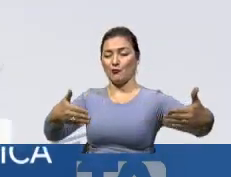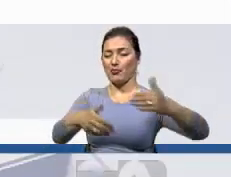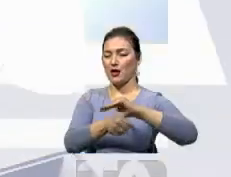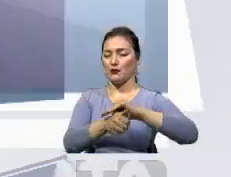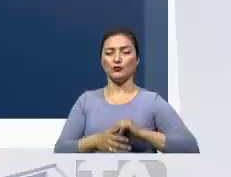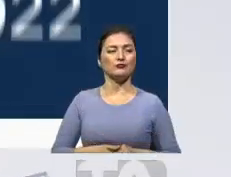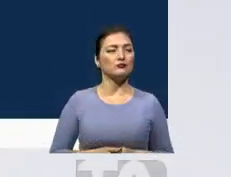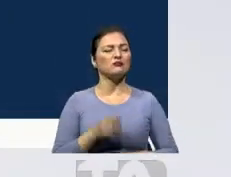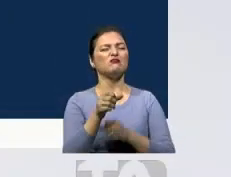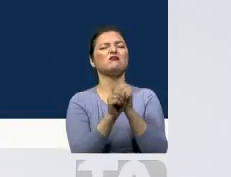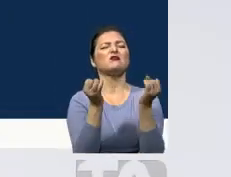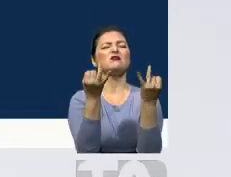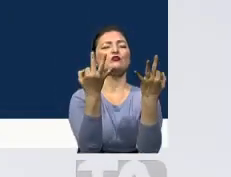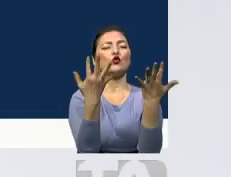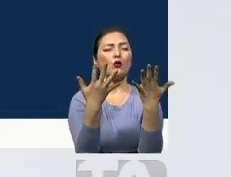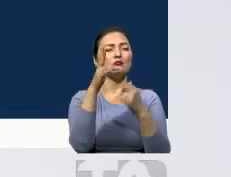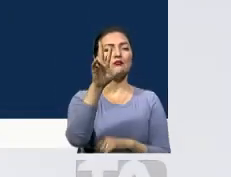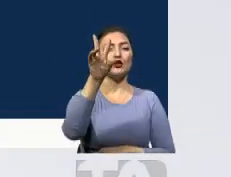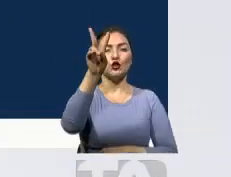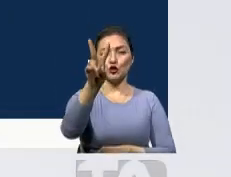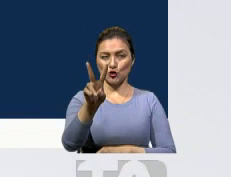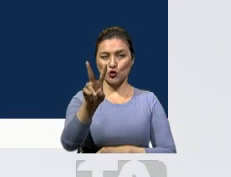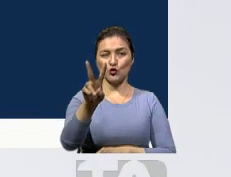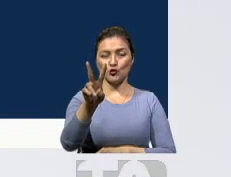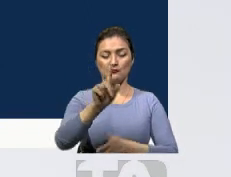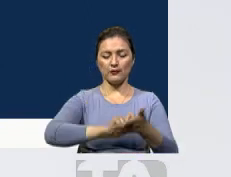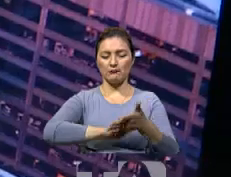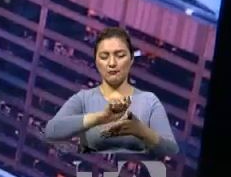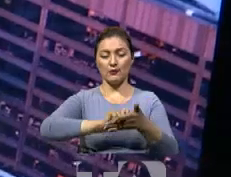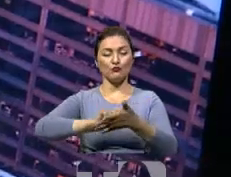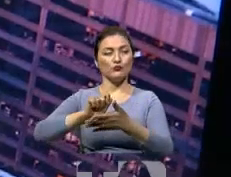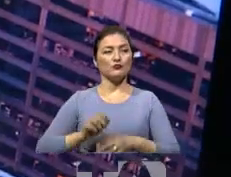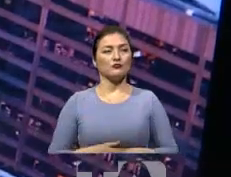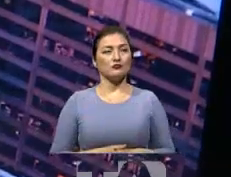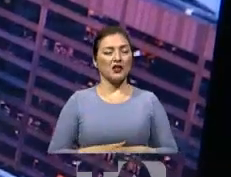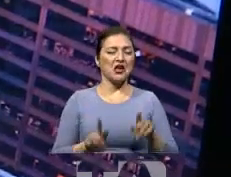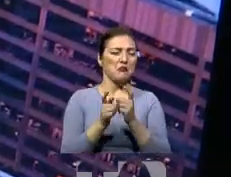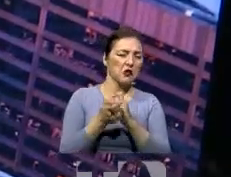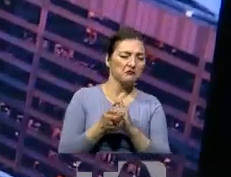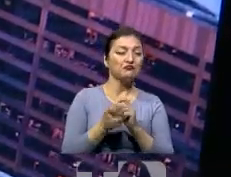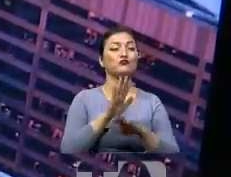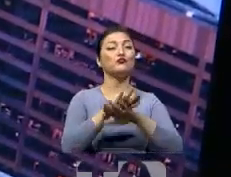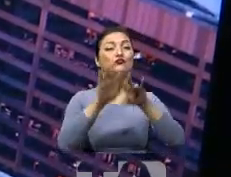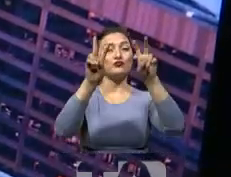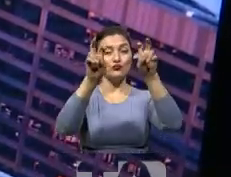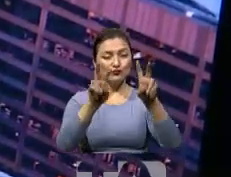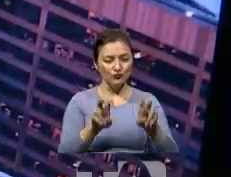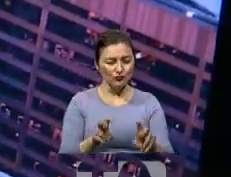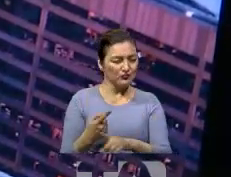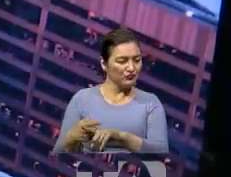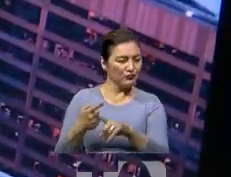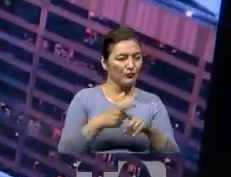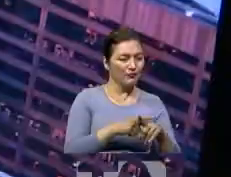que va del año en el país se han realizado 32 entregas de firmas las cuales han variado con respecto a las temáticas que van